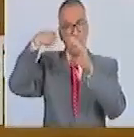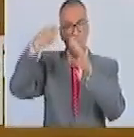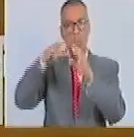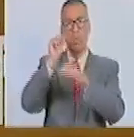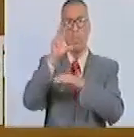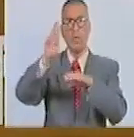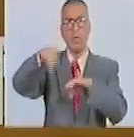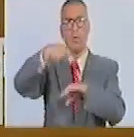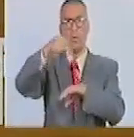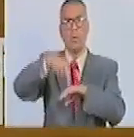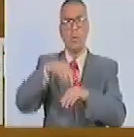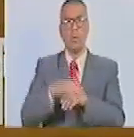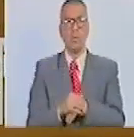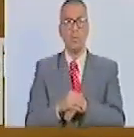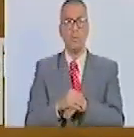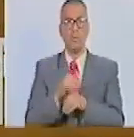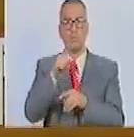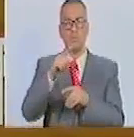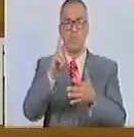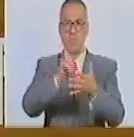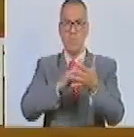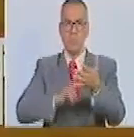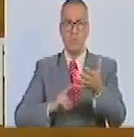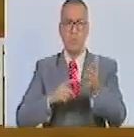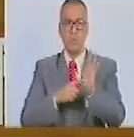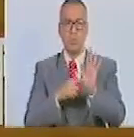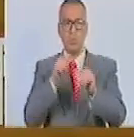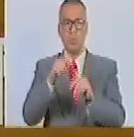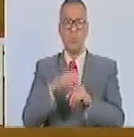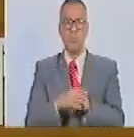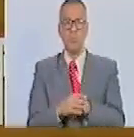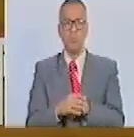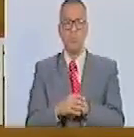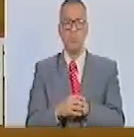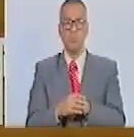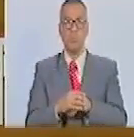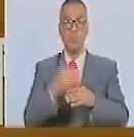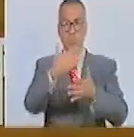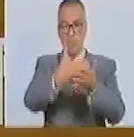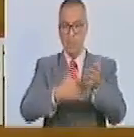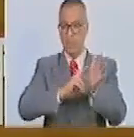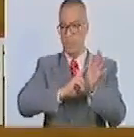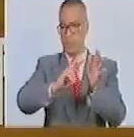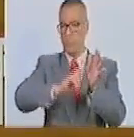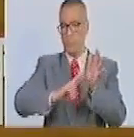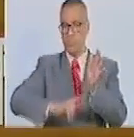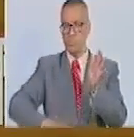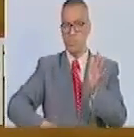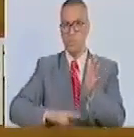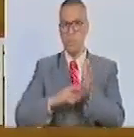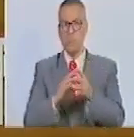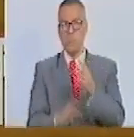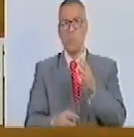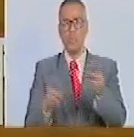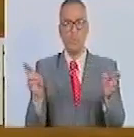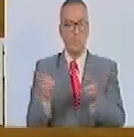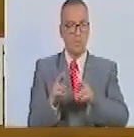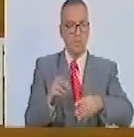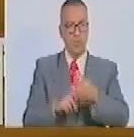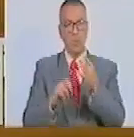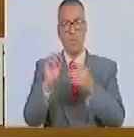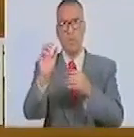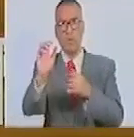Asamblea Nacional, leerles un currículum de sucinto de estos